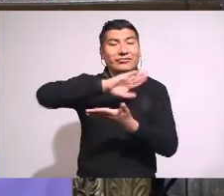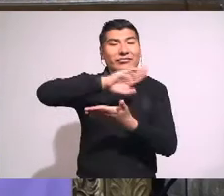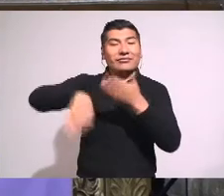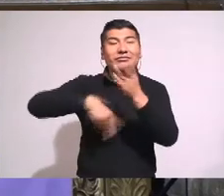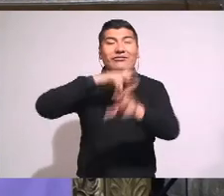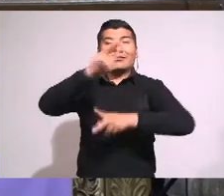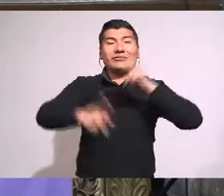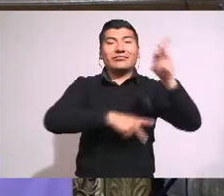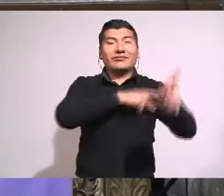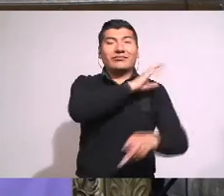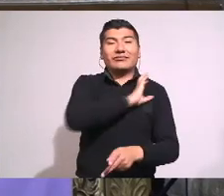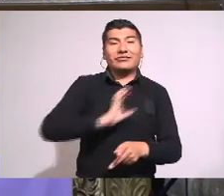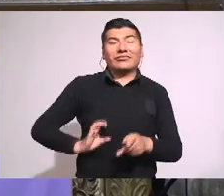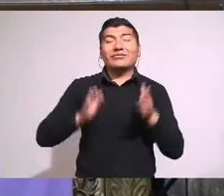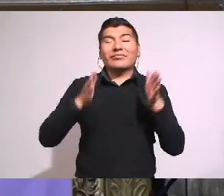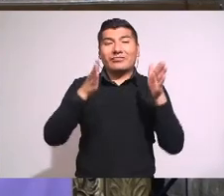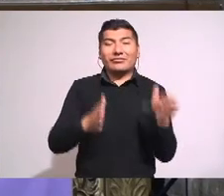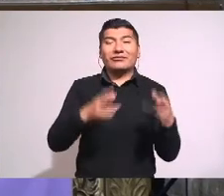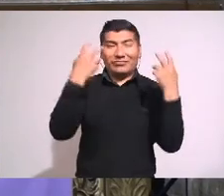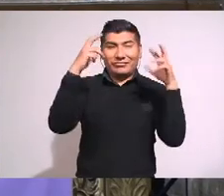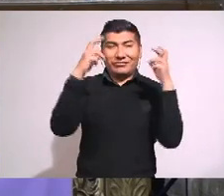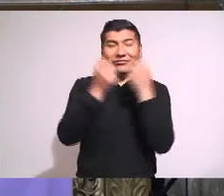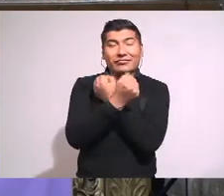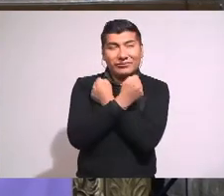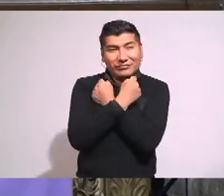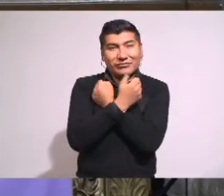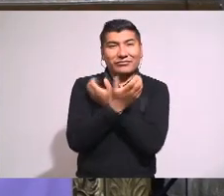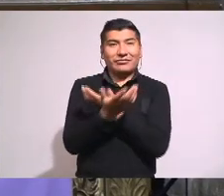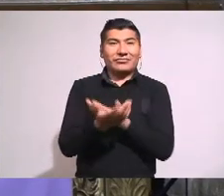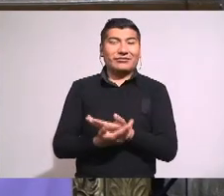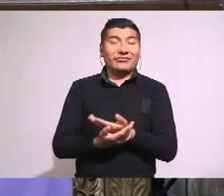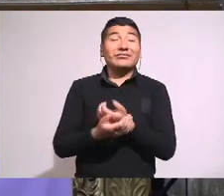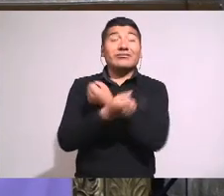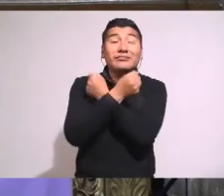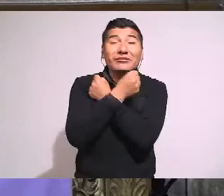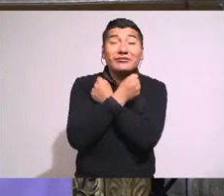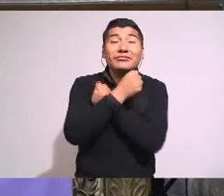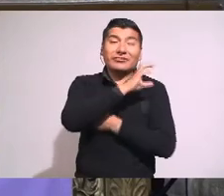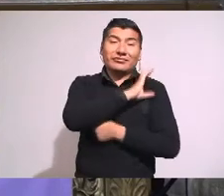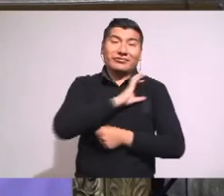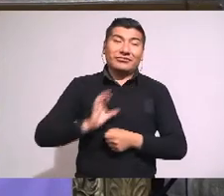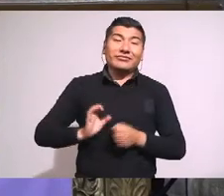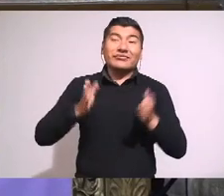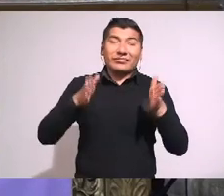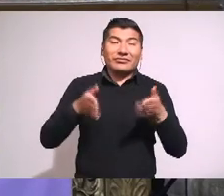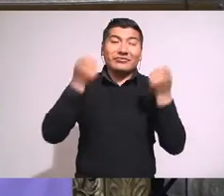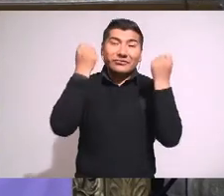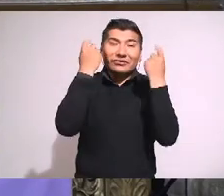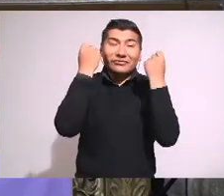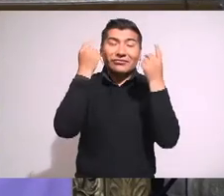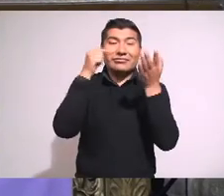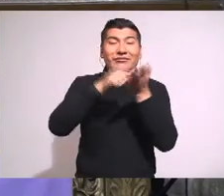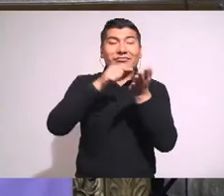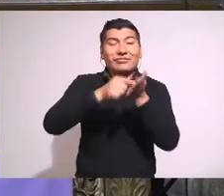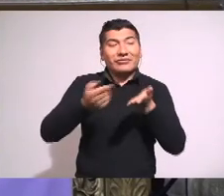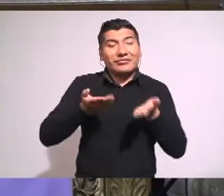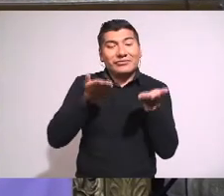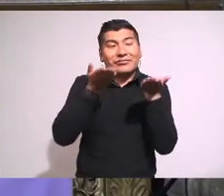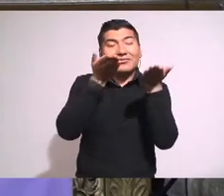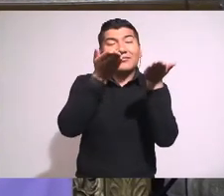cristiano. El amor. El amor cristiano se entiende en esa